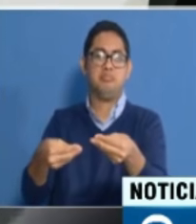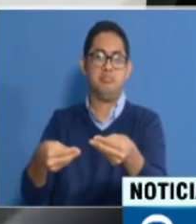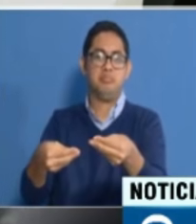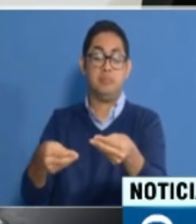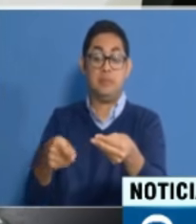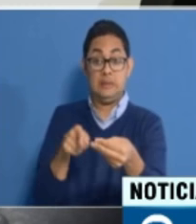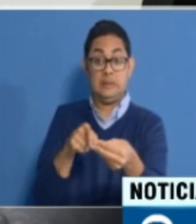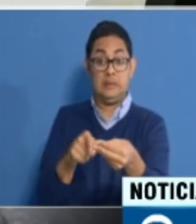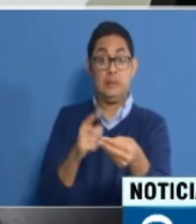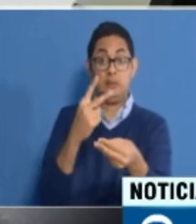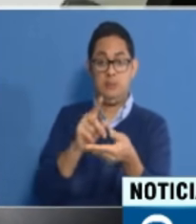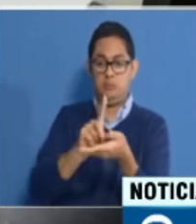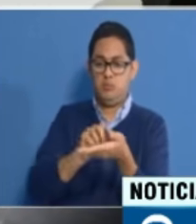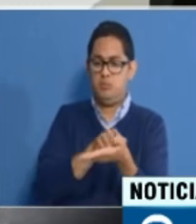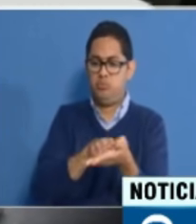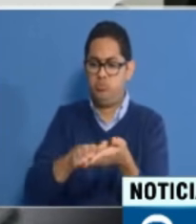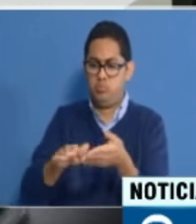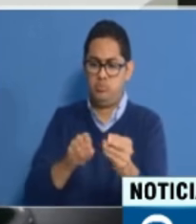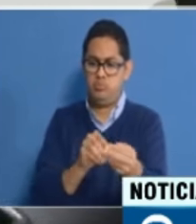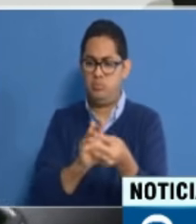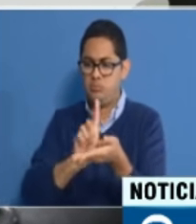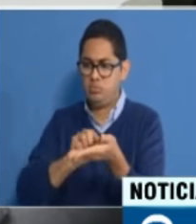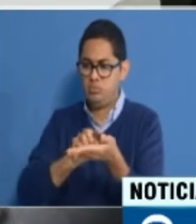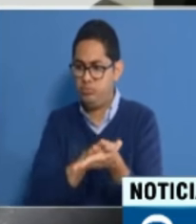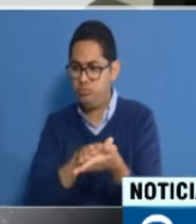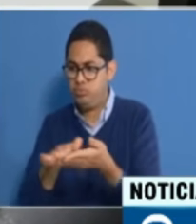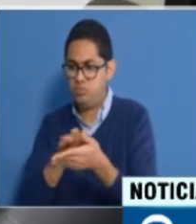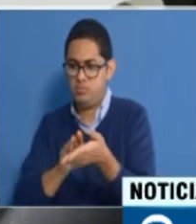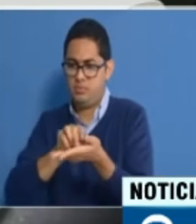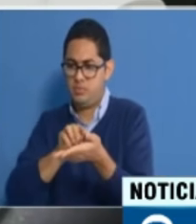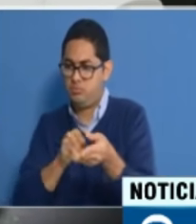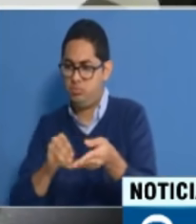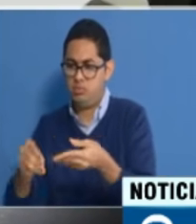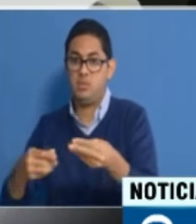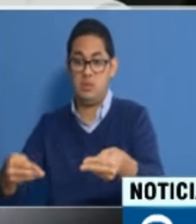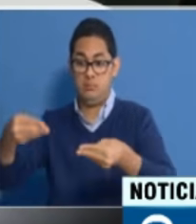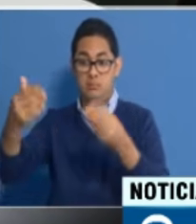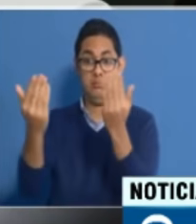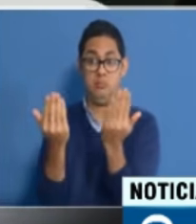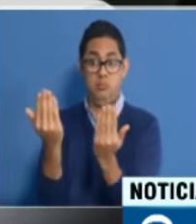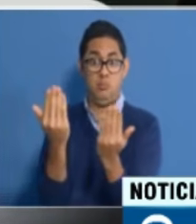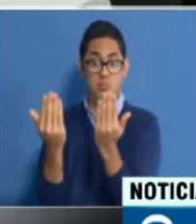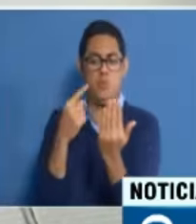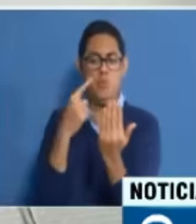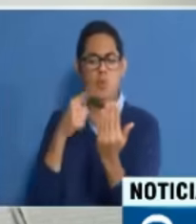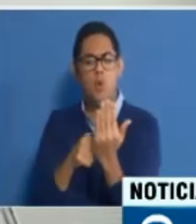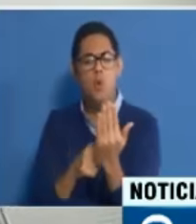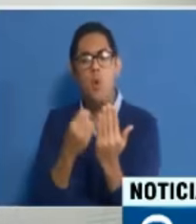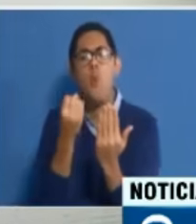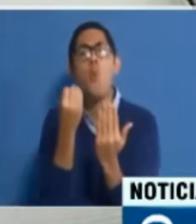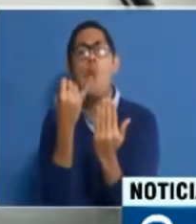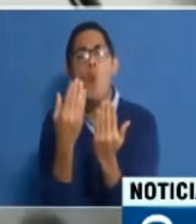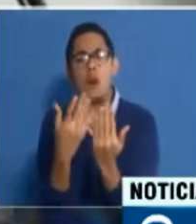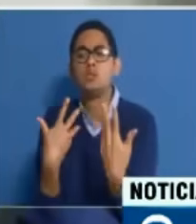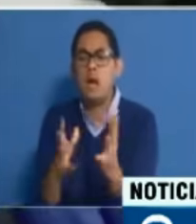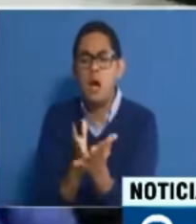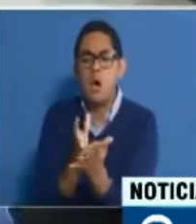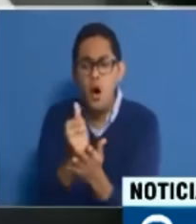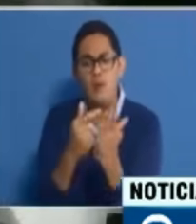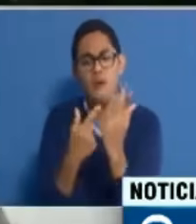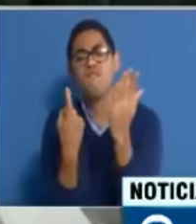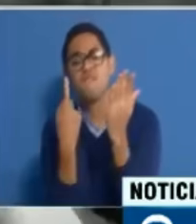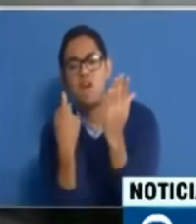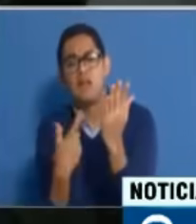caja. Se genera la factura fiscal y dos comprobantes de la transacción que contienen el monto consumido y el monto disponible